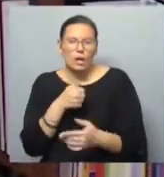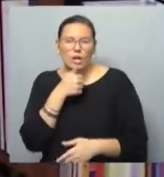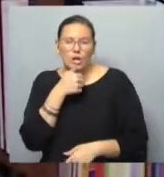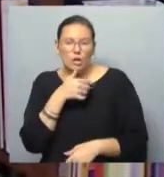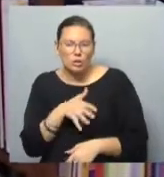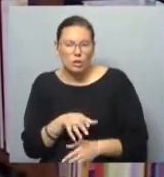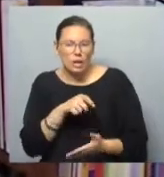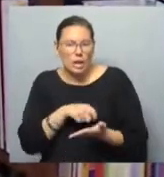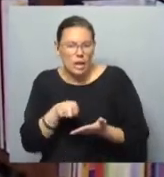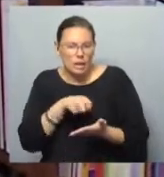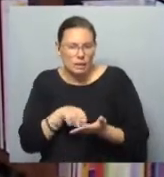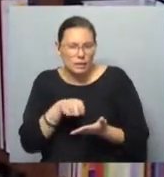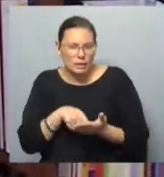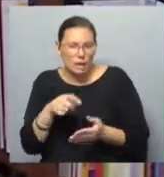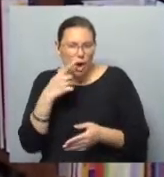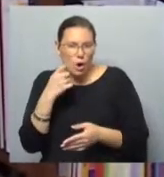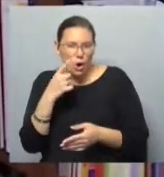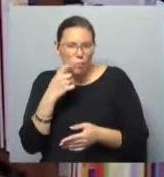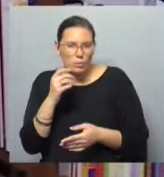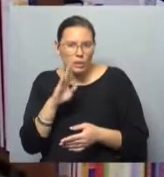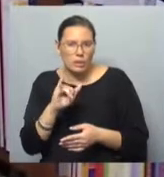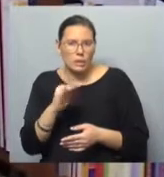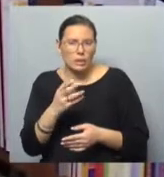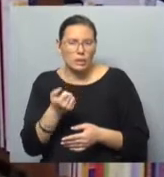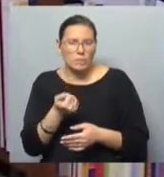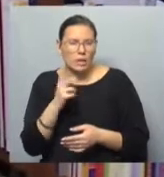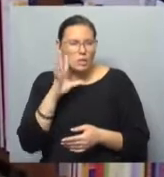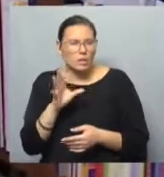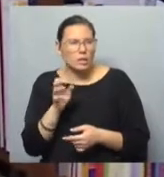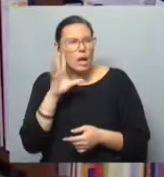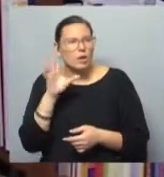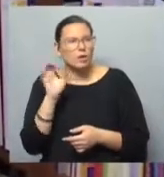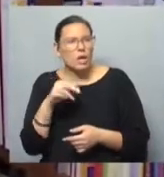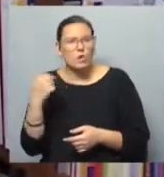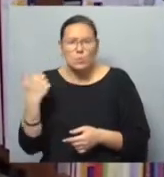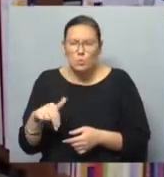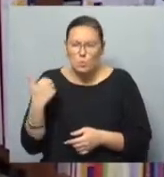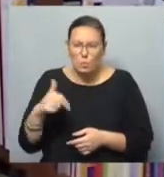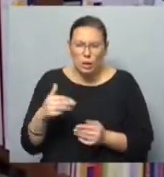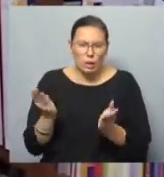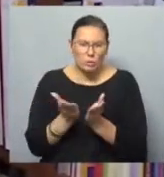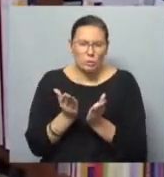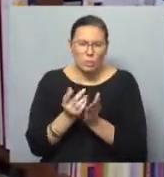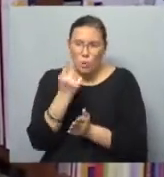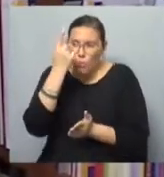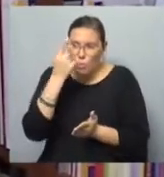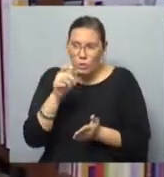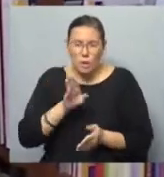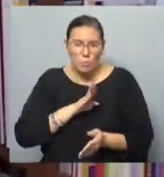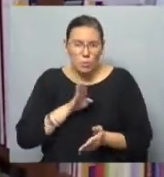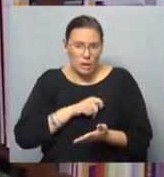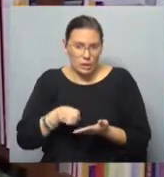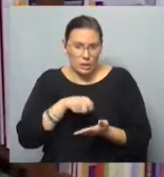historias escritas por hombres en el IPA. Yo trataba de acordarme y nunca, nunca estudiamos una escritora, siempre